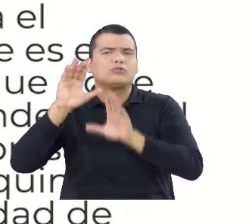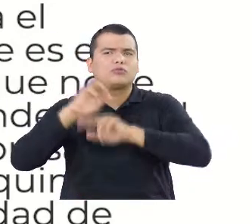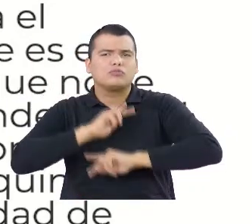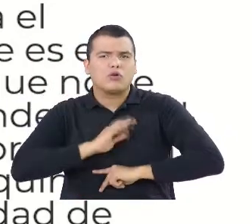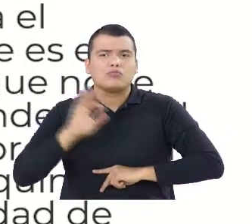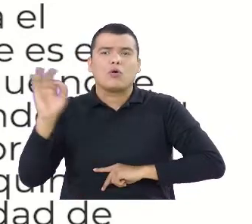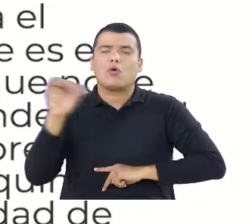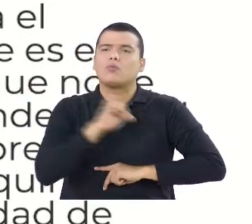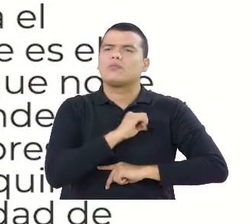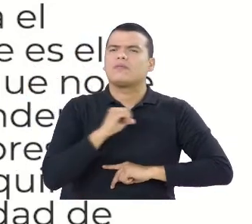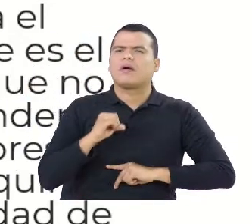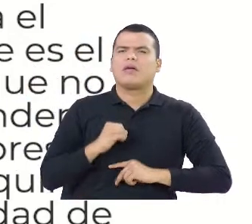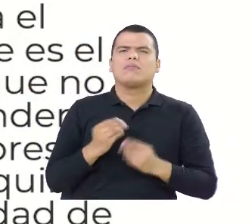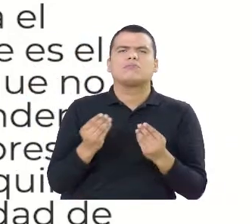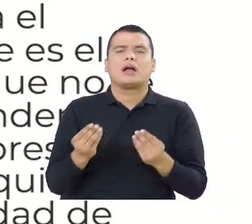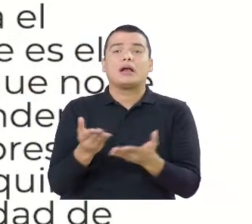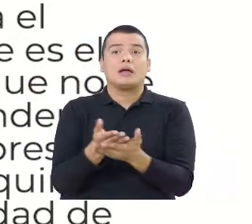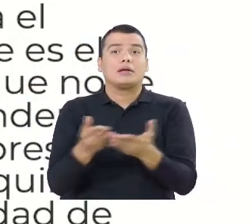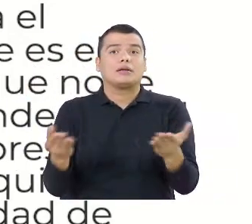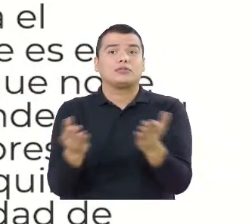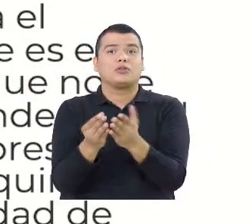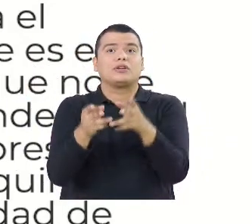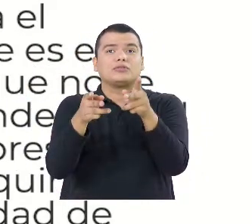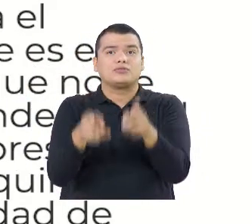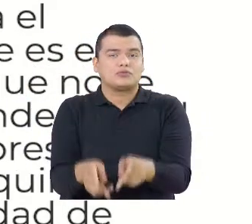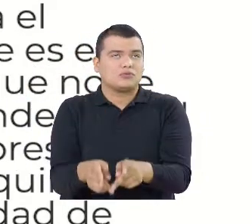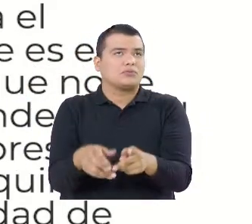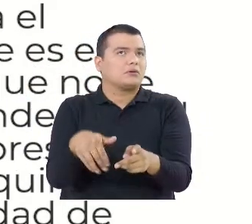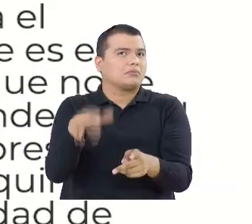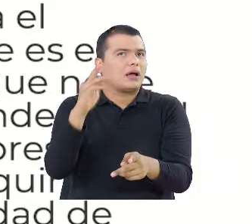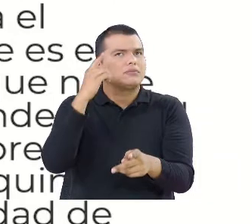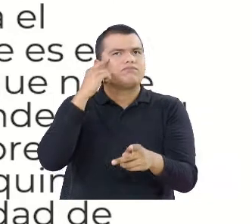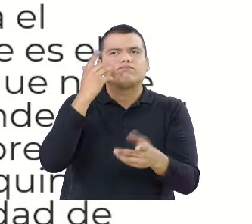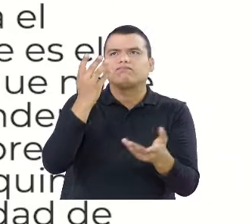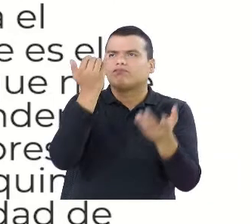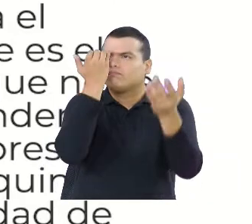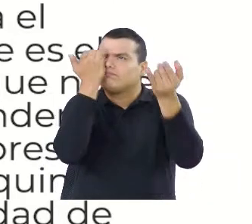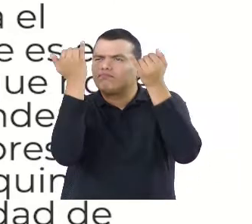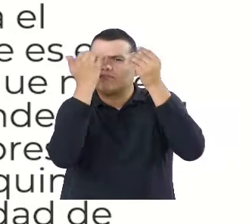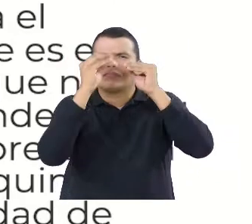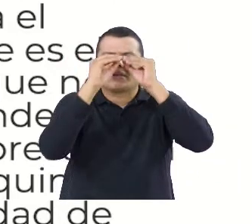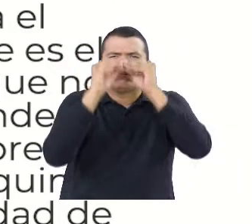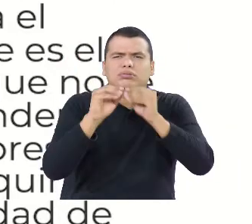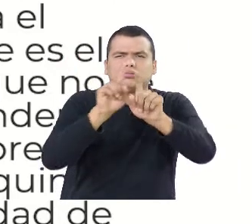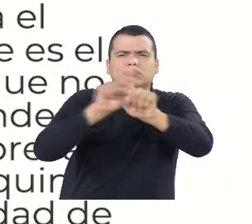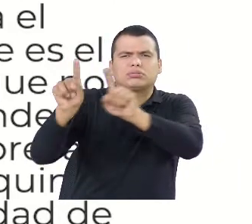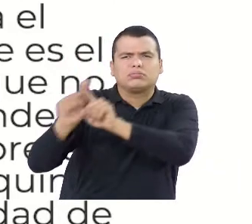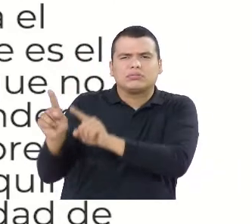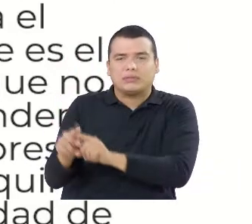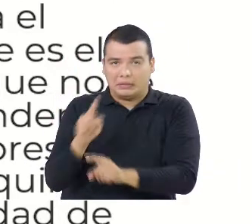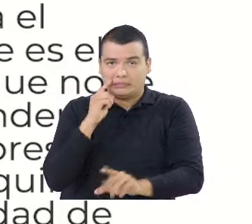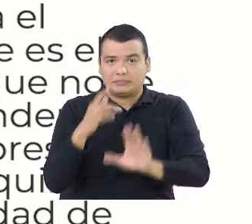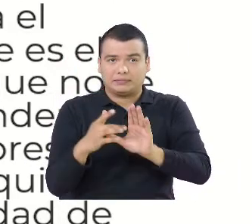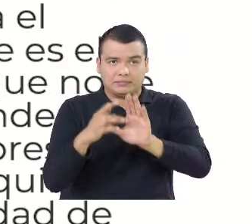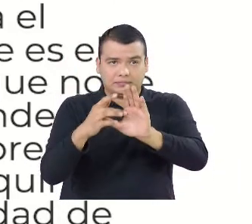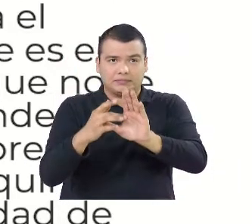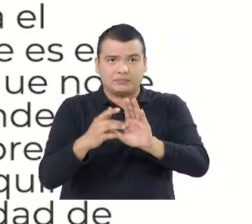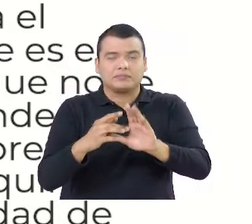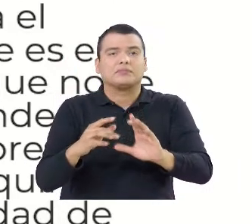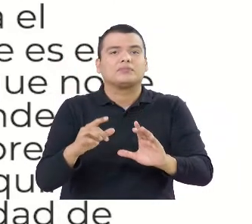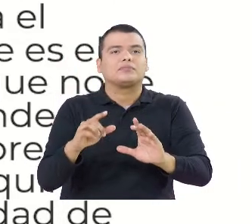que los estudiantes pudieran crear cosas con ellos. Por ejemplo, en esta imagen se ve